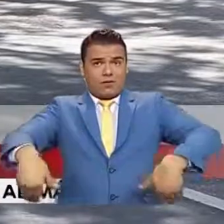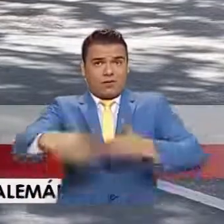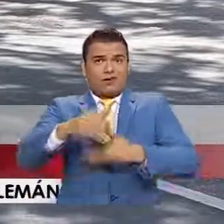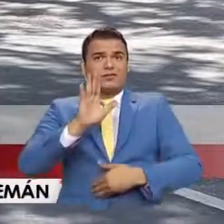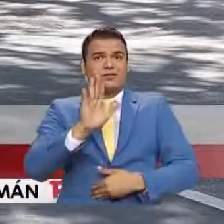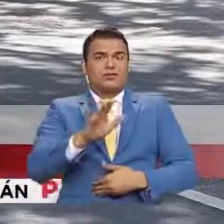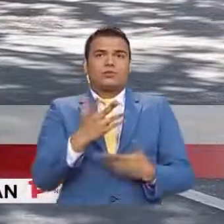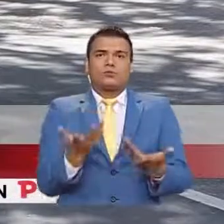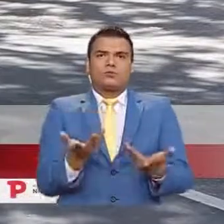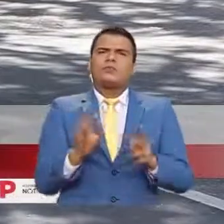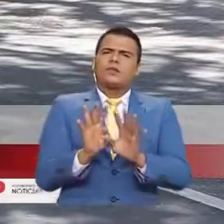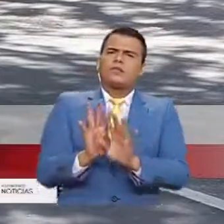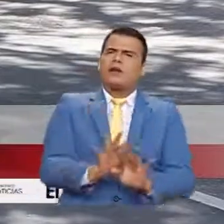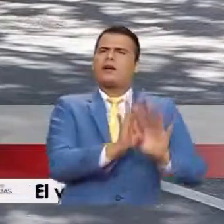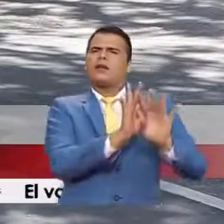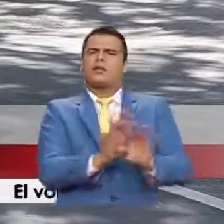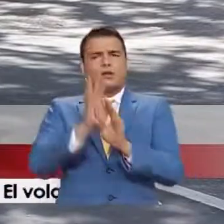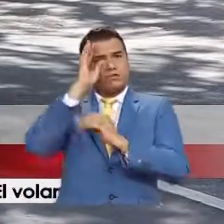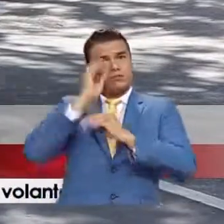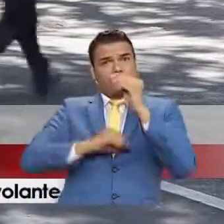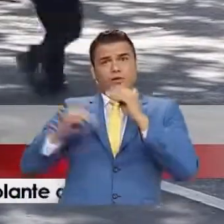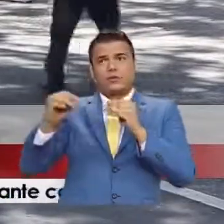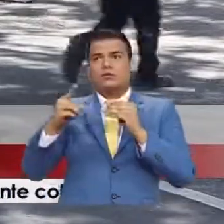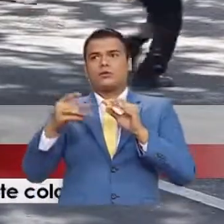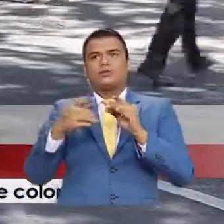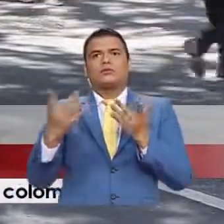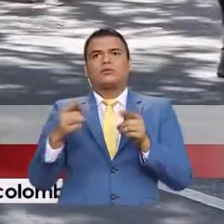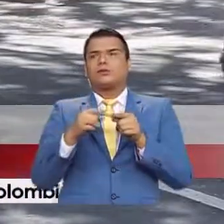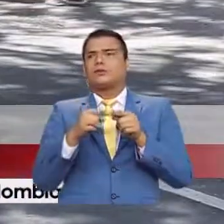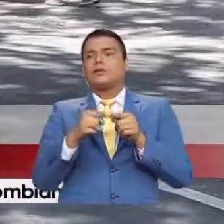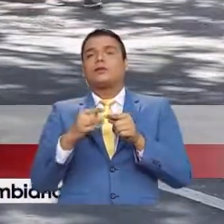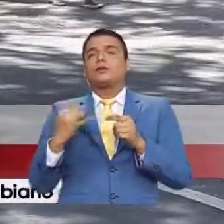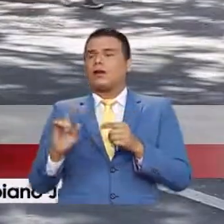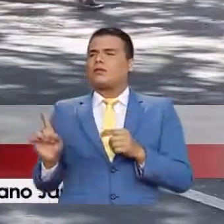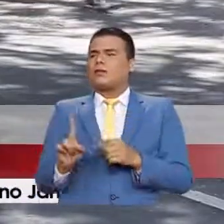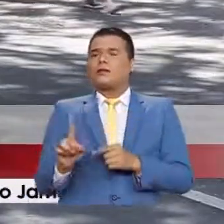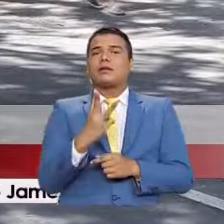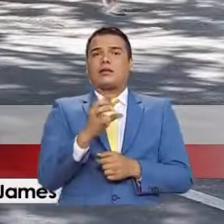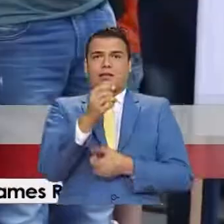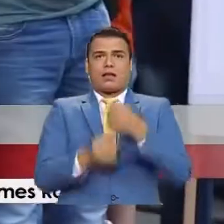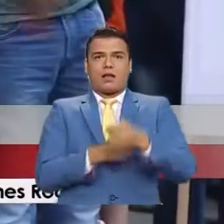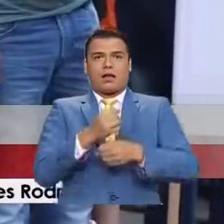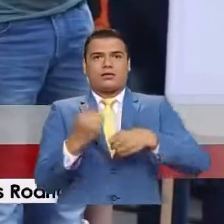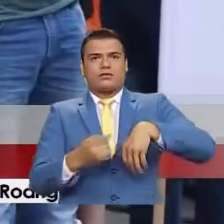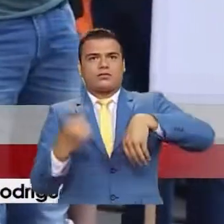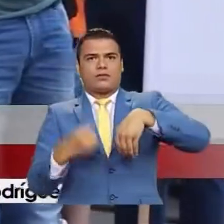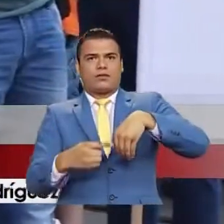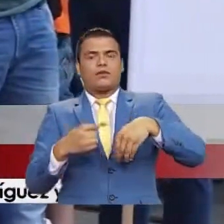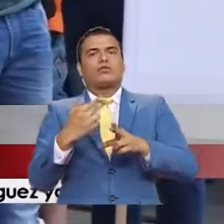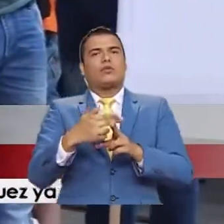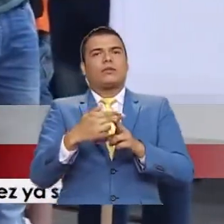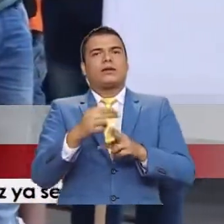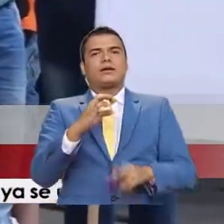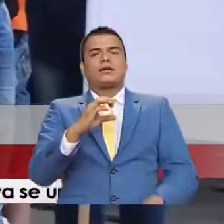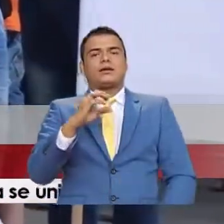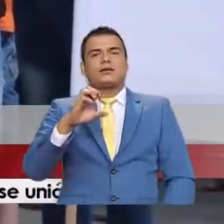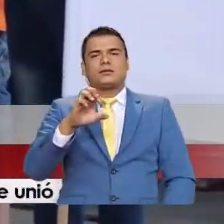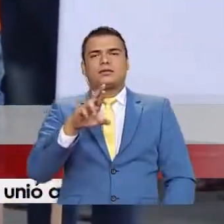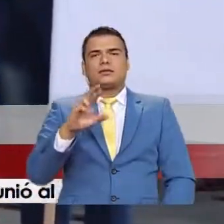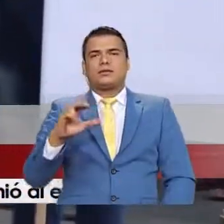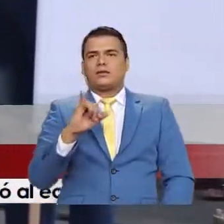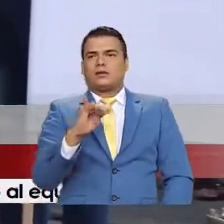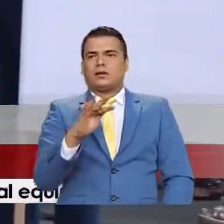protesta pacífica se llevó a cabo en contra de la prolongación por más de 30 años del peaje Cerritos 2, programada para financiar